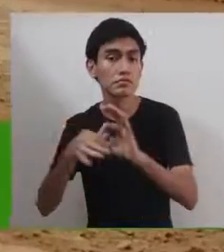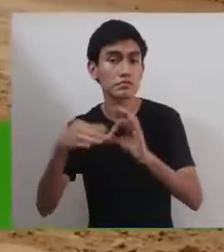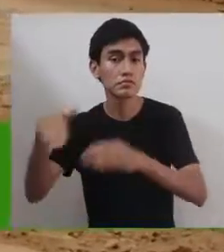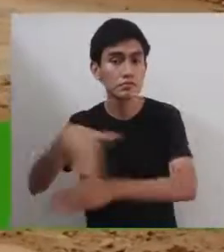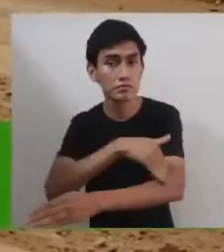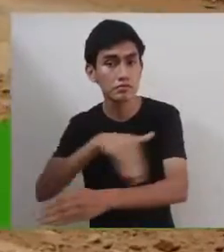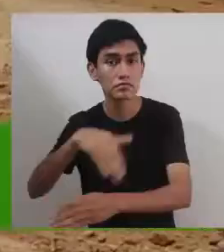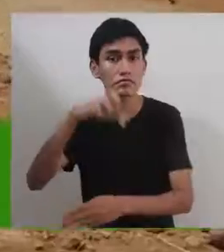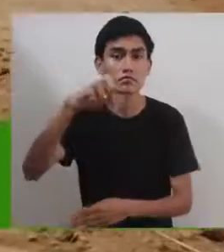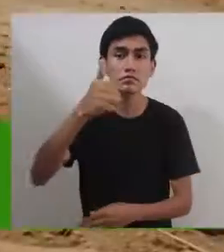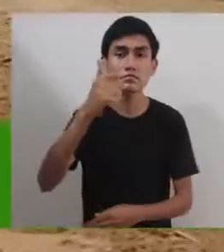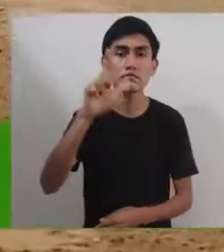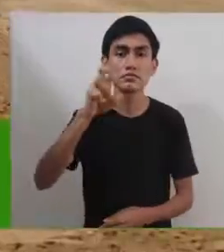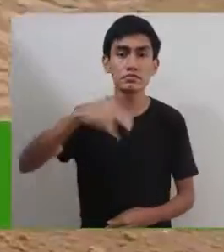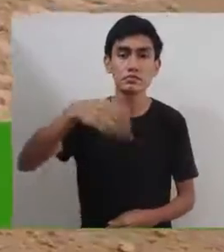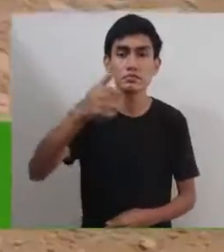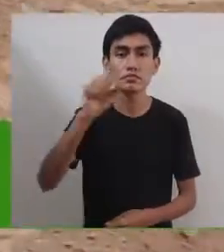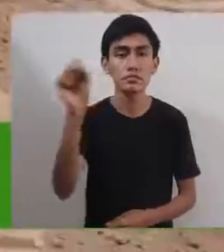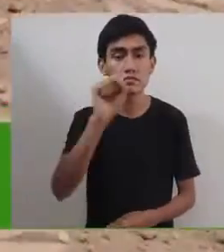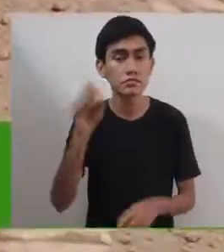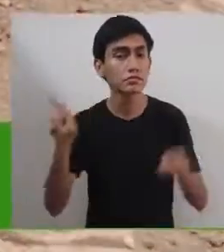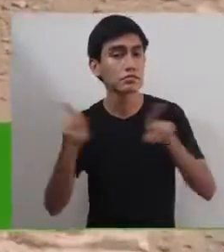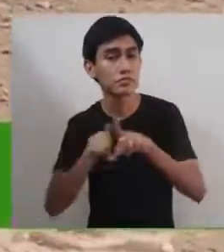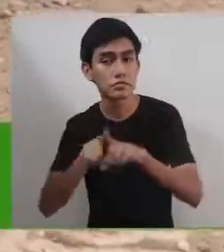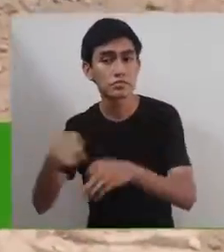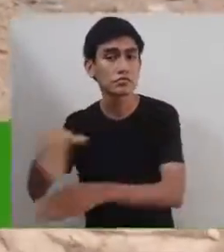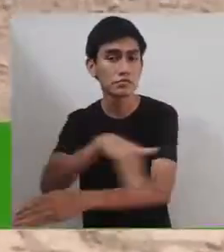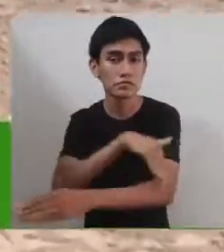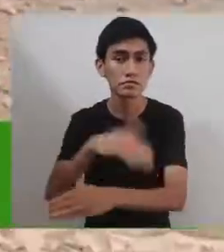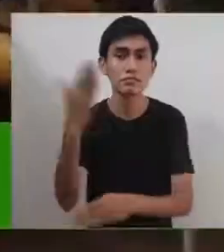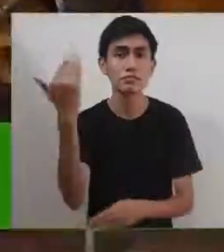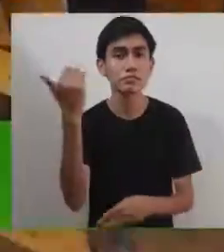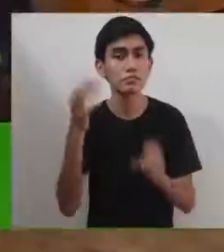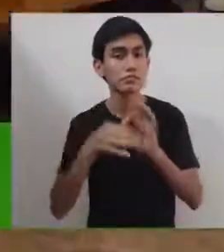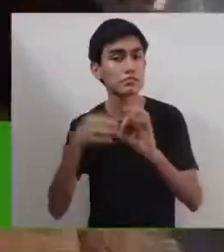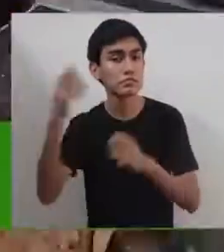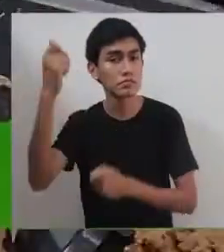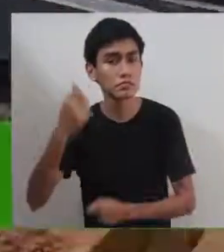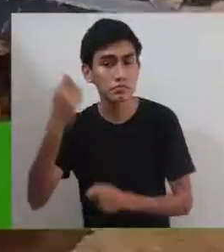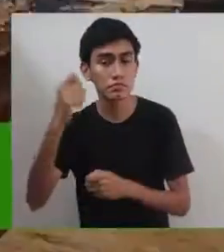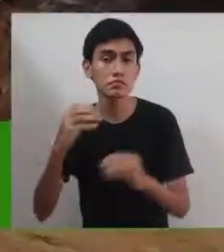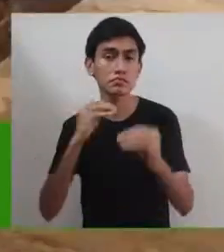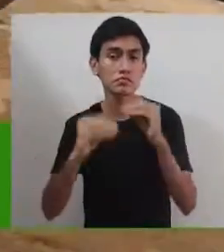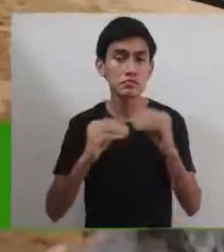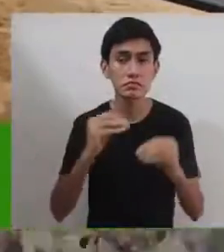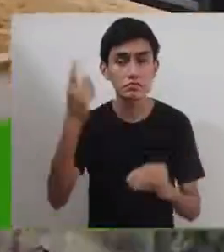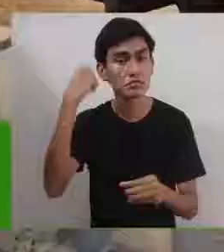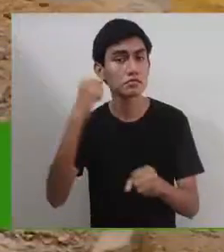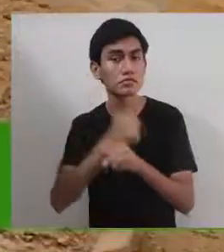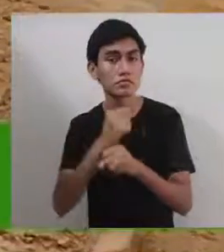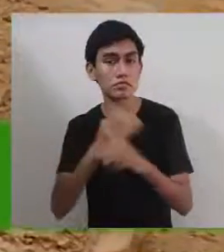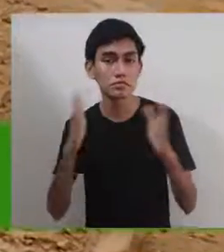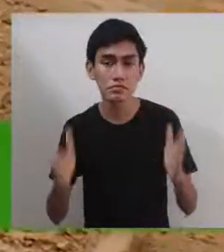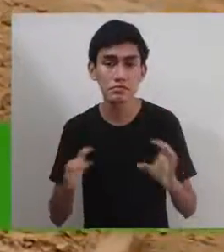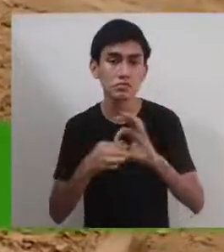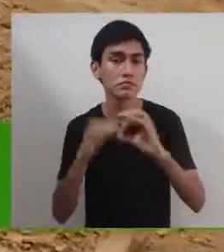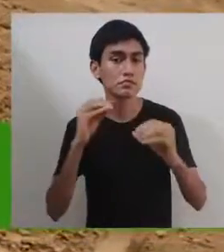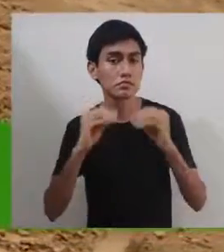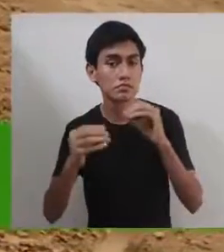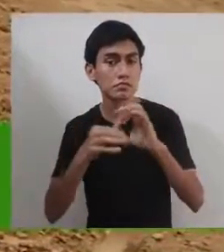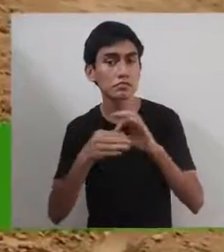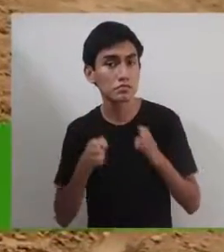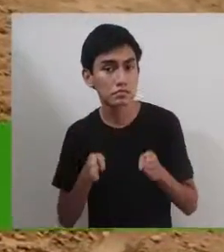jirones Las Palmas y Los Portales, así como la calle 15 de Agosto, fueron arregladas por personal de mantenimiento de vías